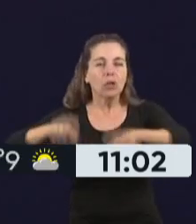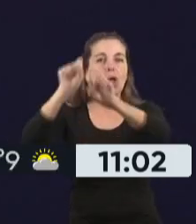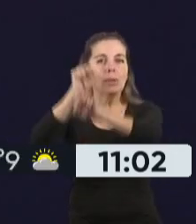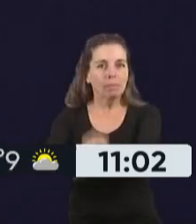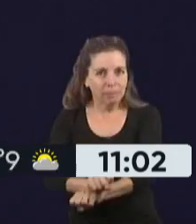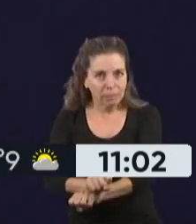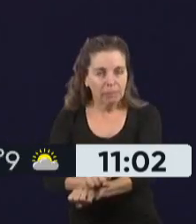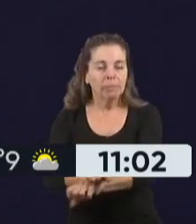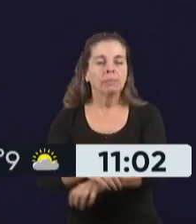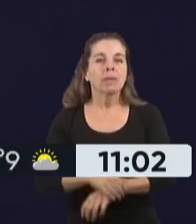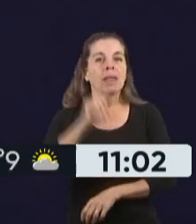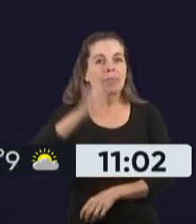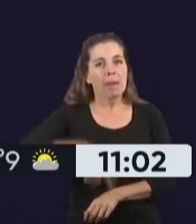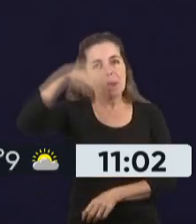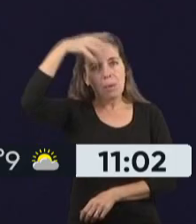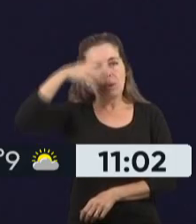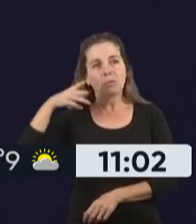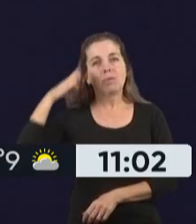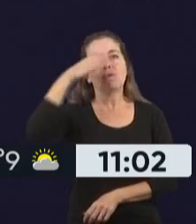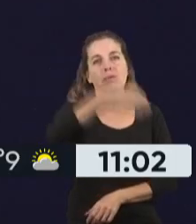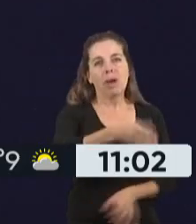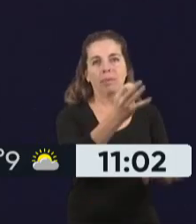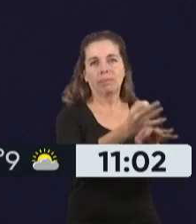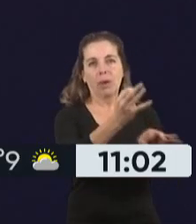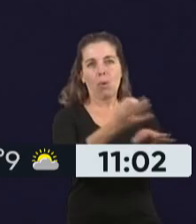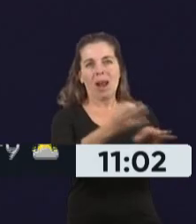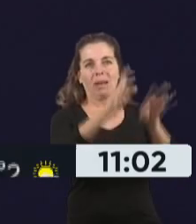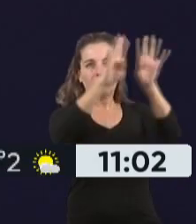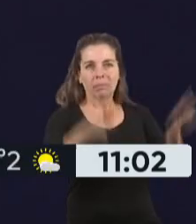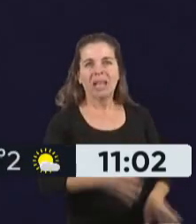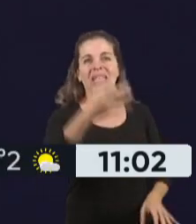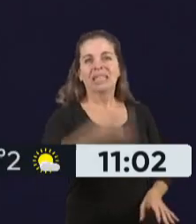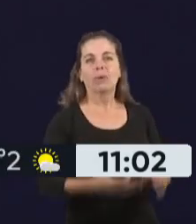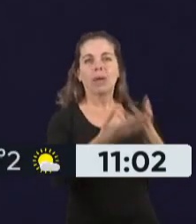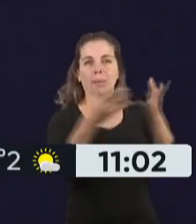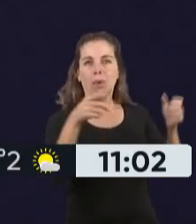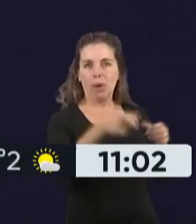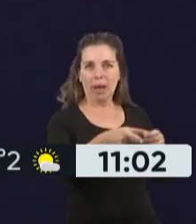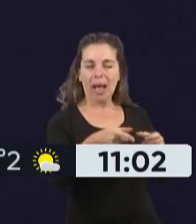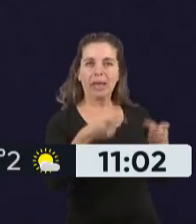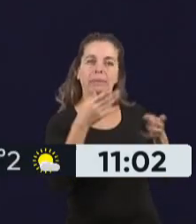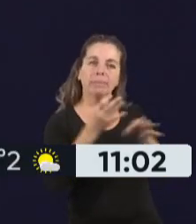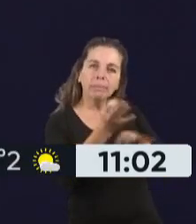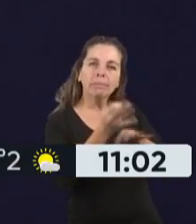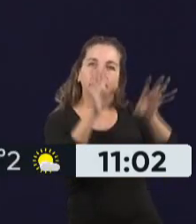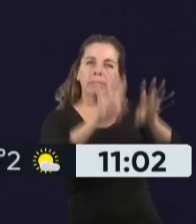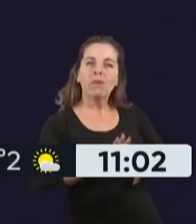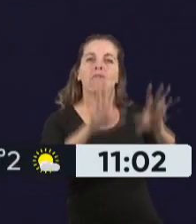excepción, y también visitó la Academia Nacional de Seguridad Pública, donde forman las fuerzas de aquel país. Esta